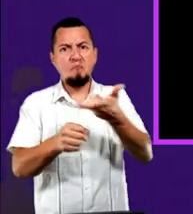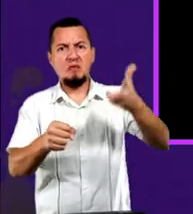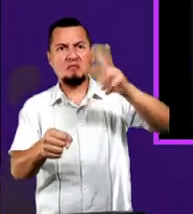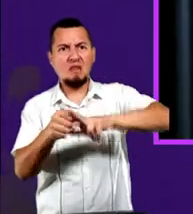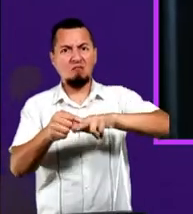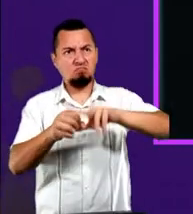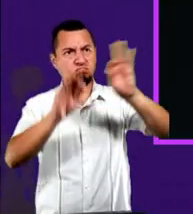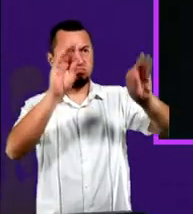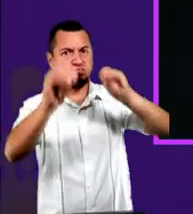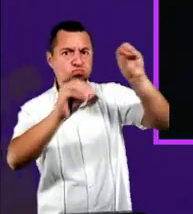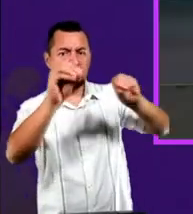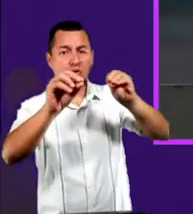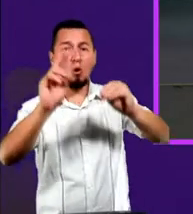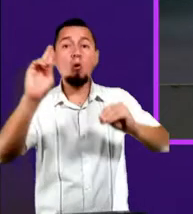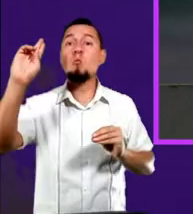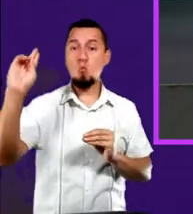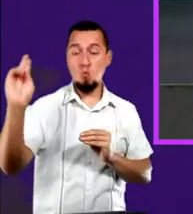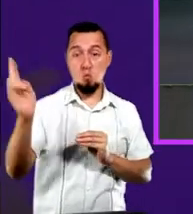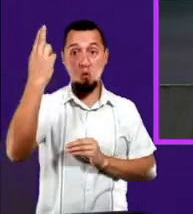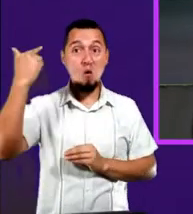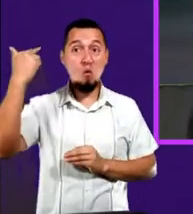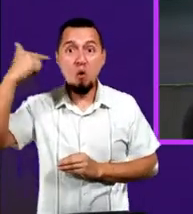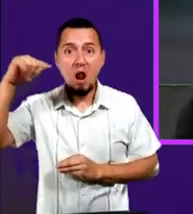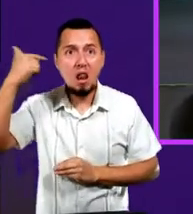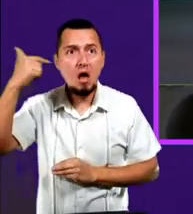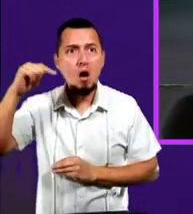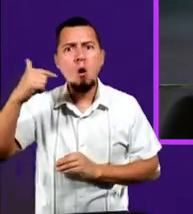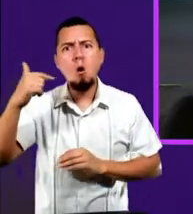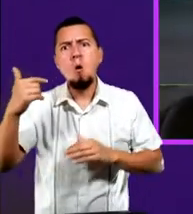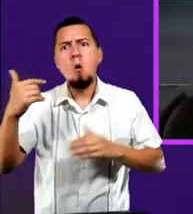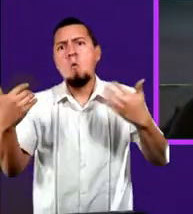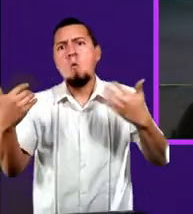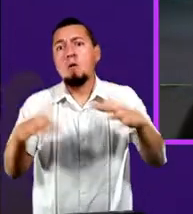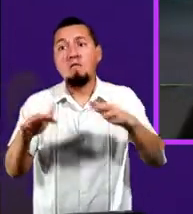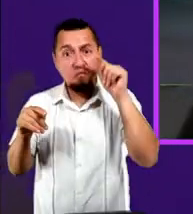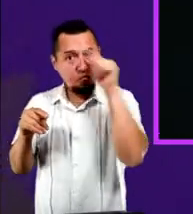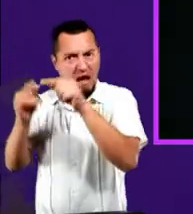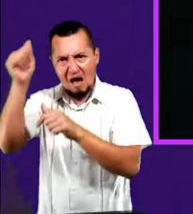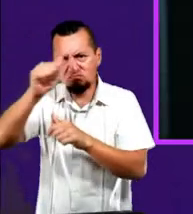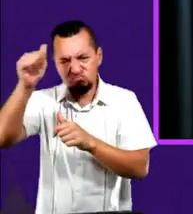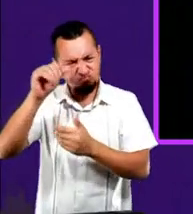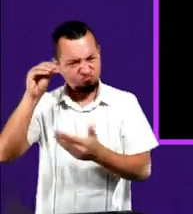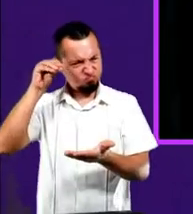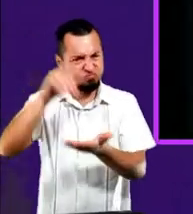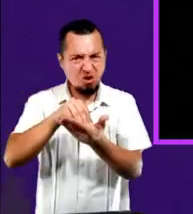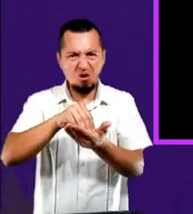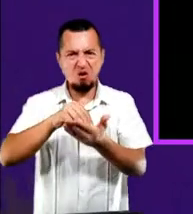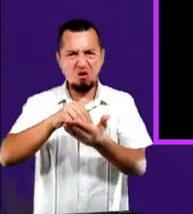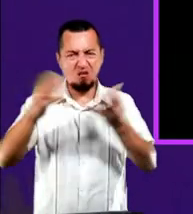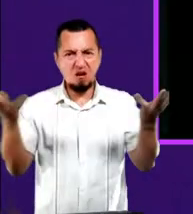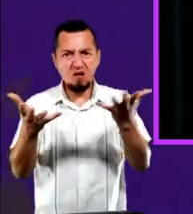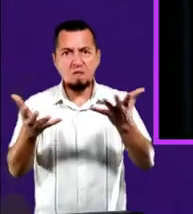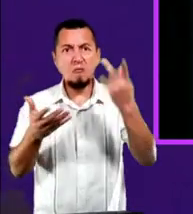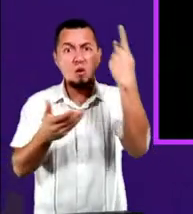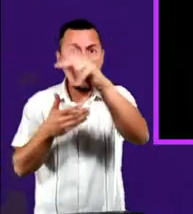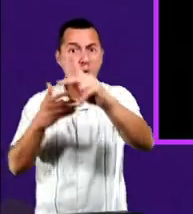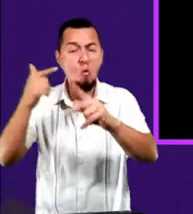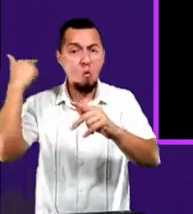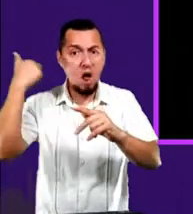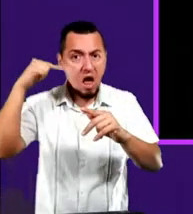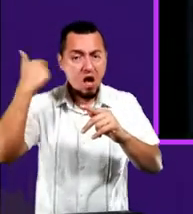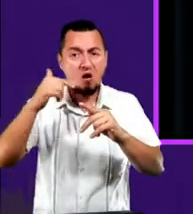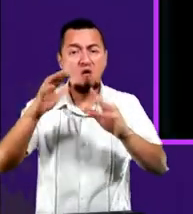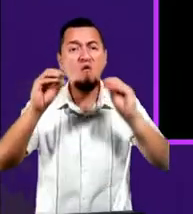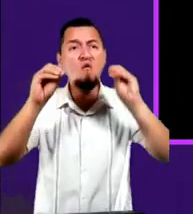Guadalajara. Nuestra escuela Bicentenaria Universidad de Guadalajara fue también obra de Alcalde.